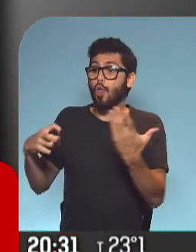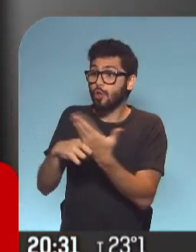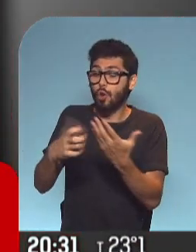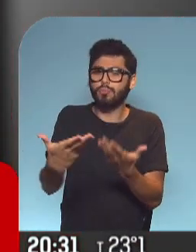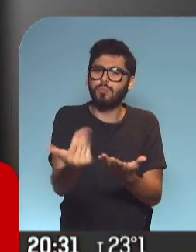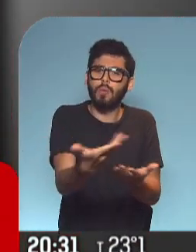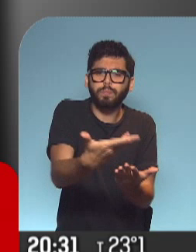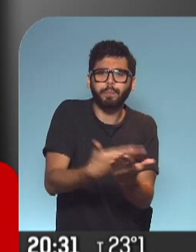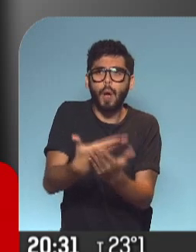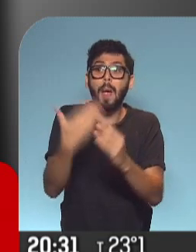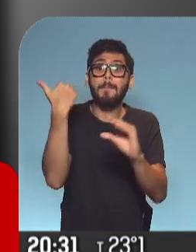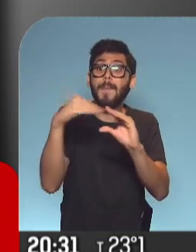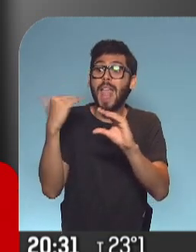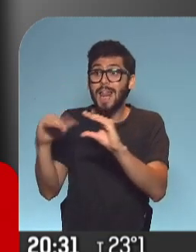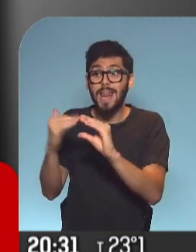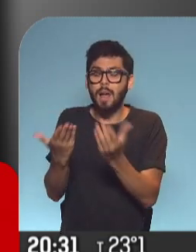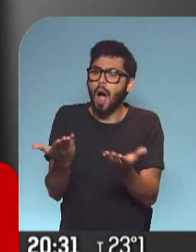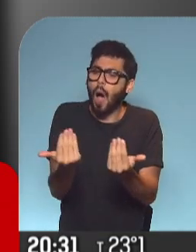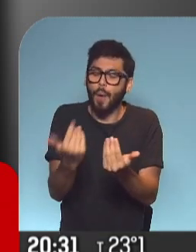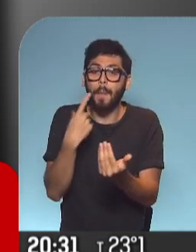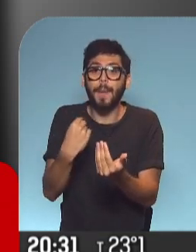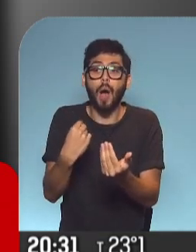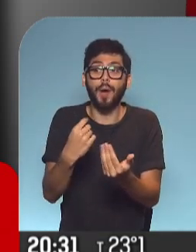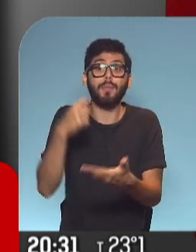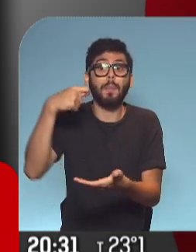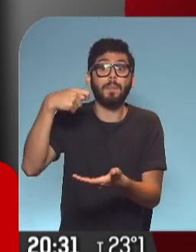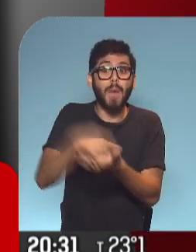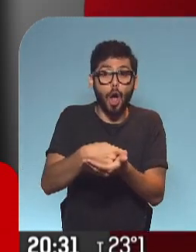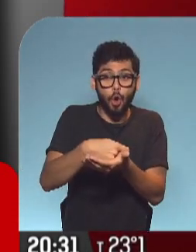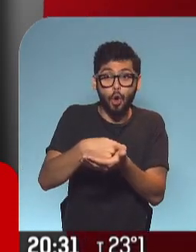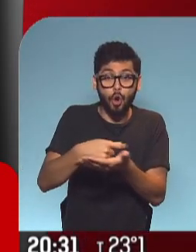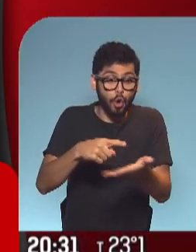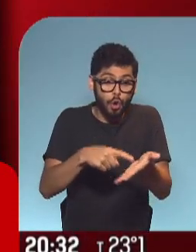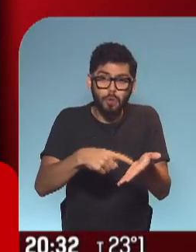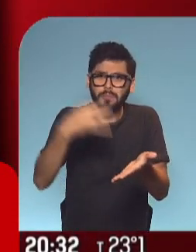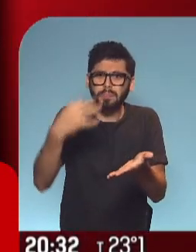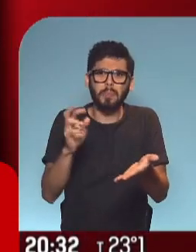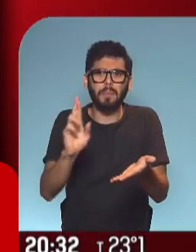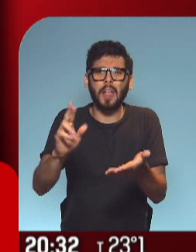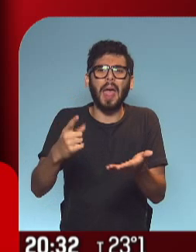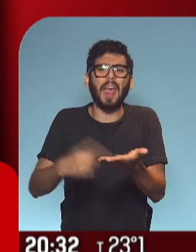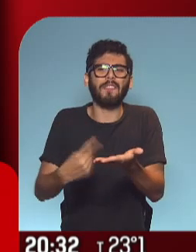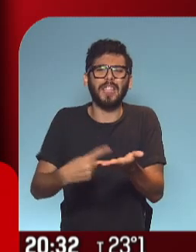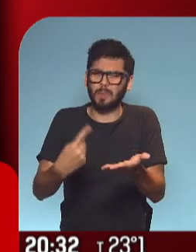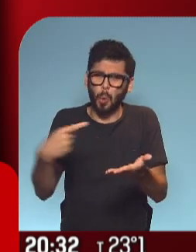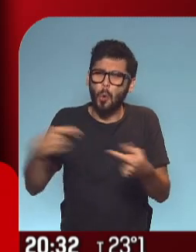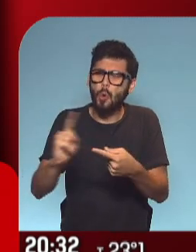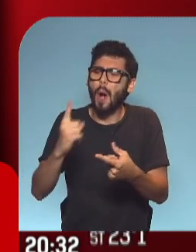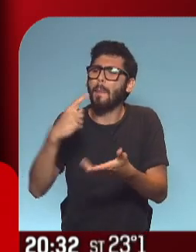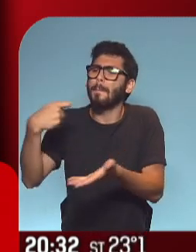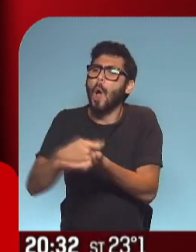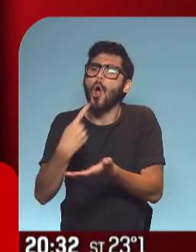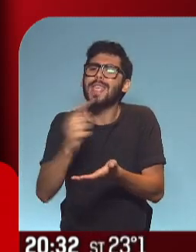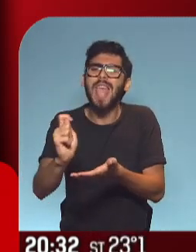expedientes electrónicos de origen la emisión de la orden de pago que de ninguna manera puede autorizar retiro en efectivo el directorio en pleno